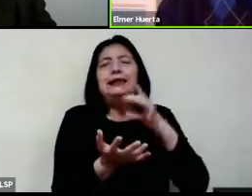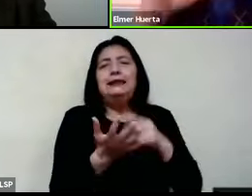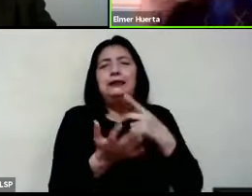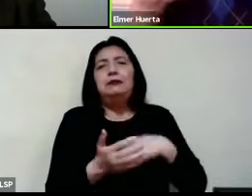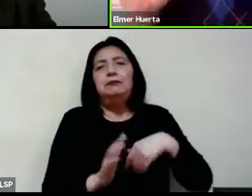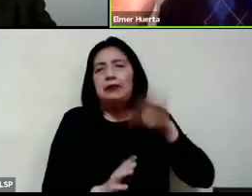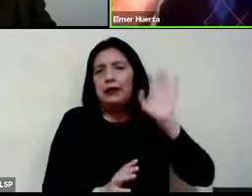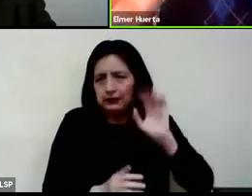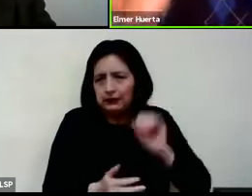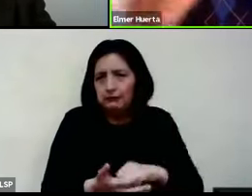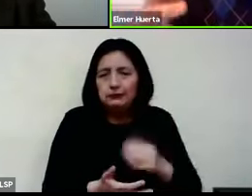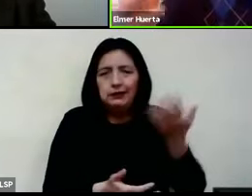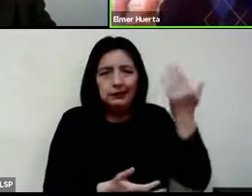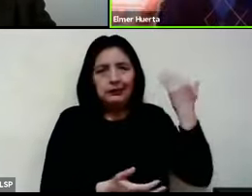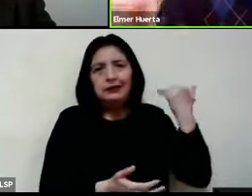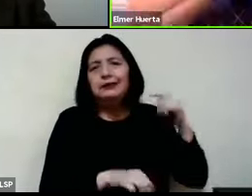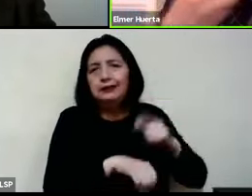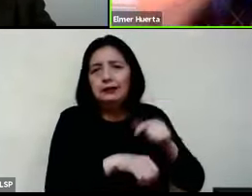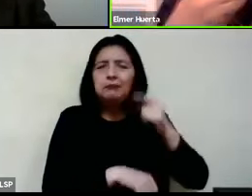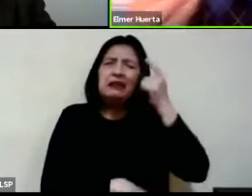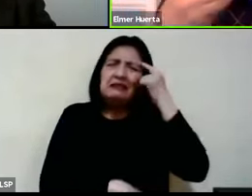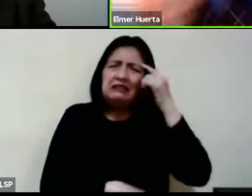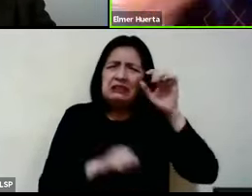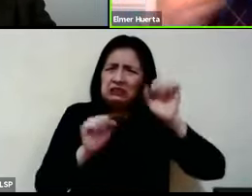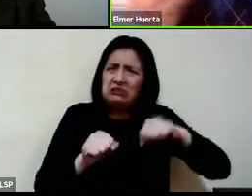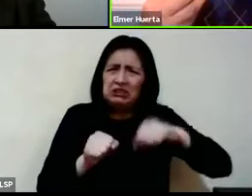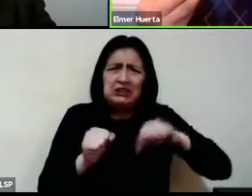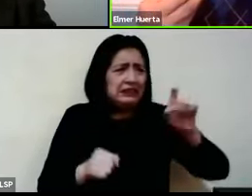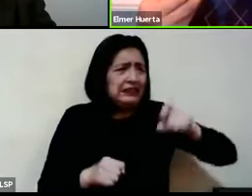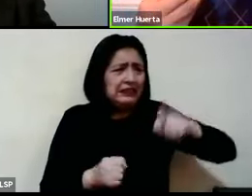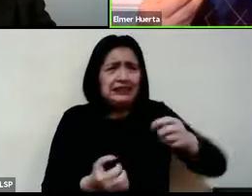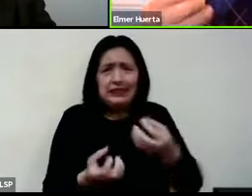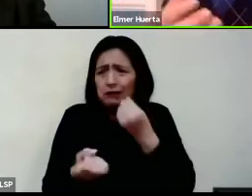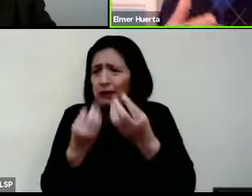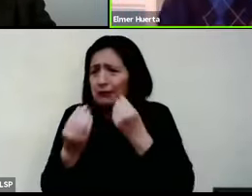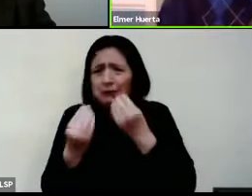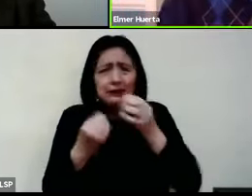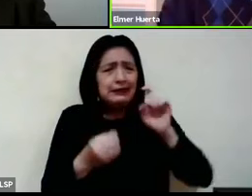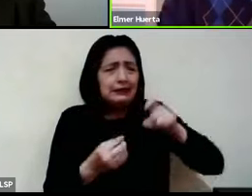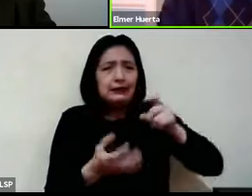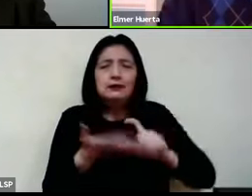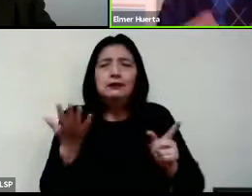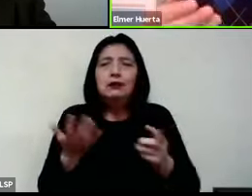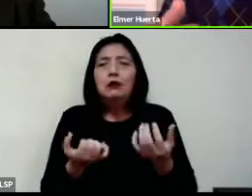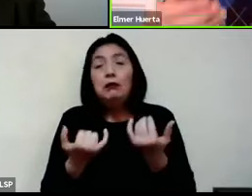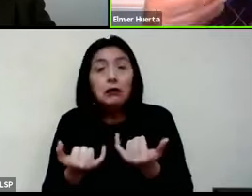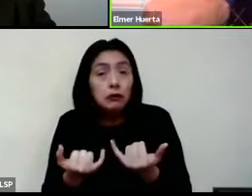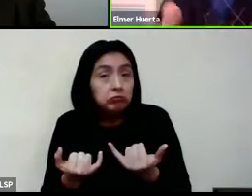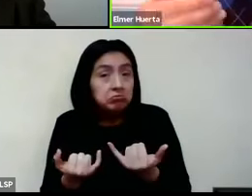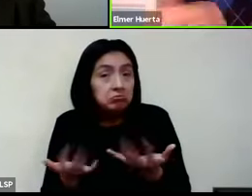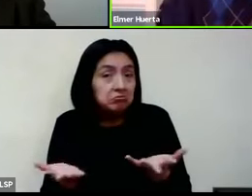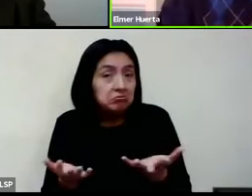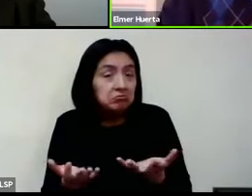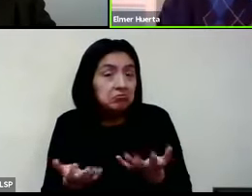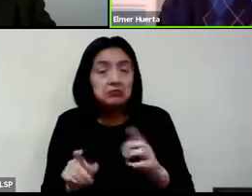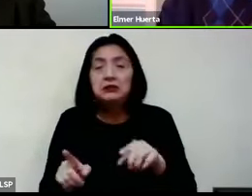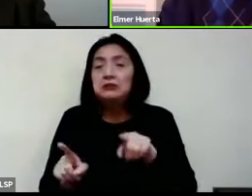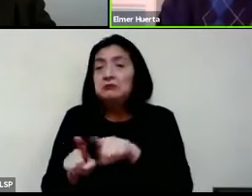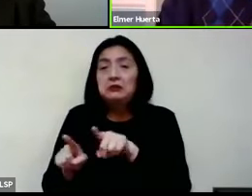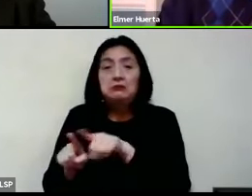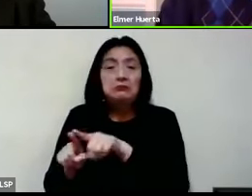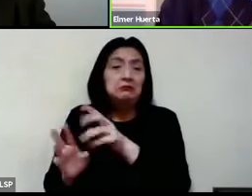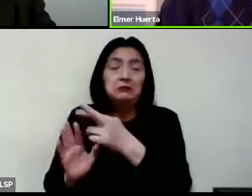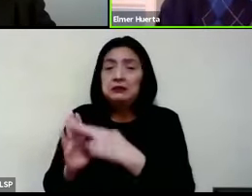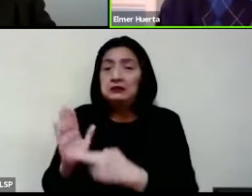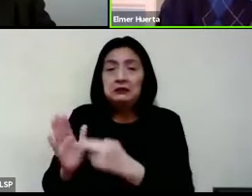más, porque en esa época se pensaba que había que tomar algo. Fíjense cómo ahora, incluso la misma regla,